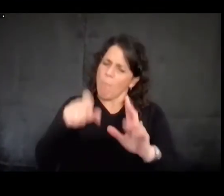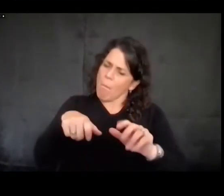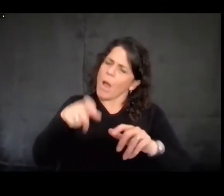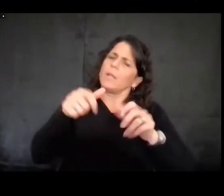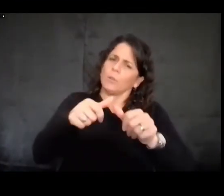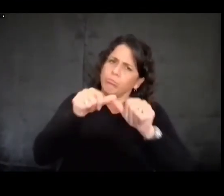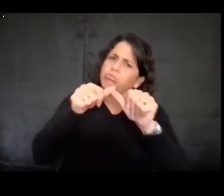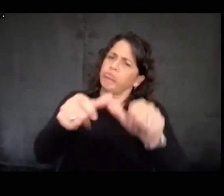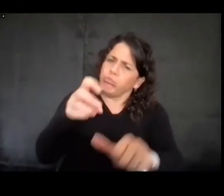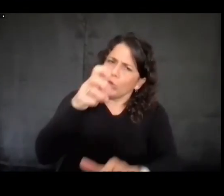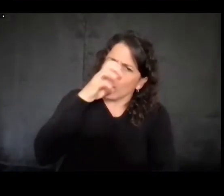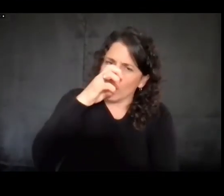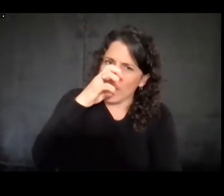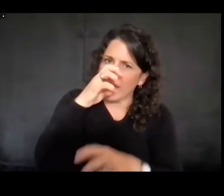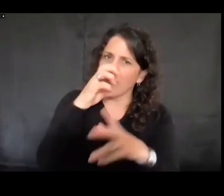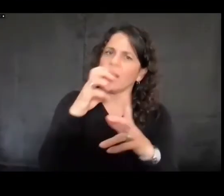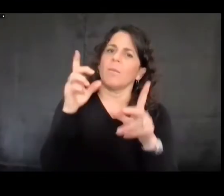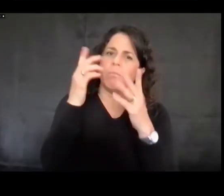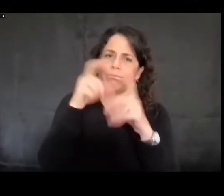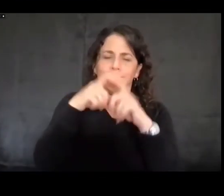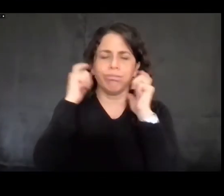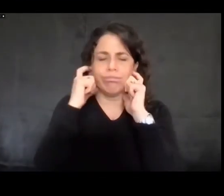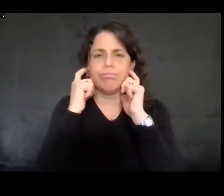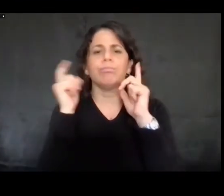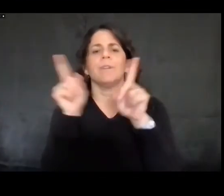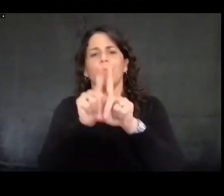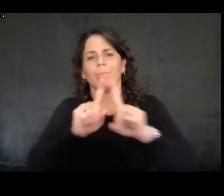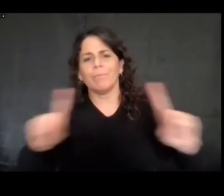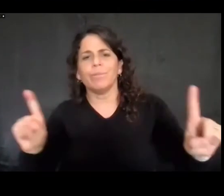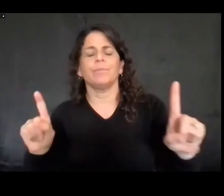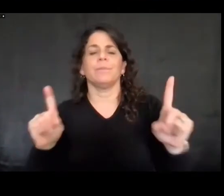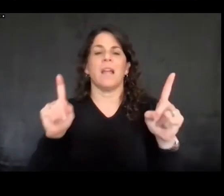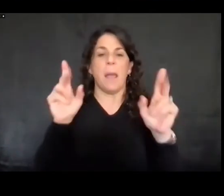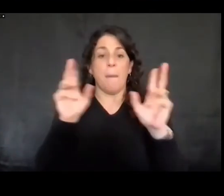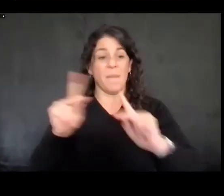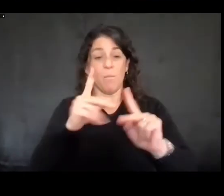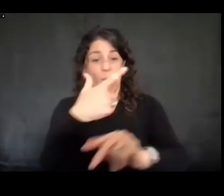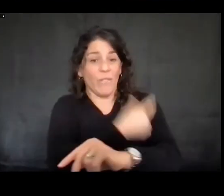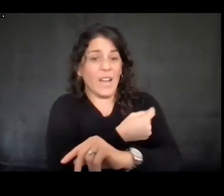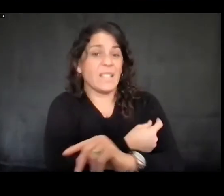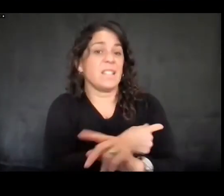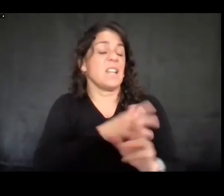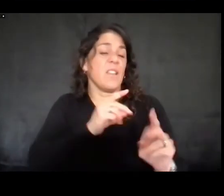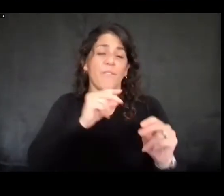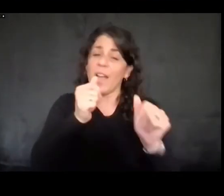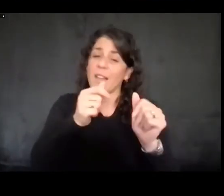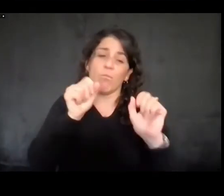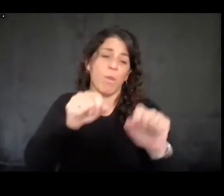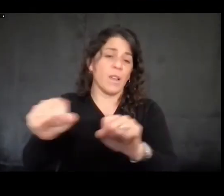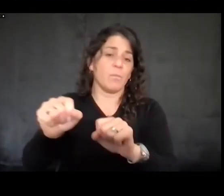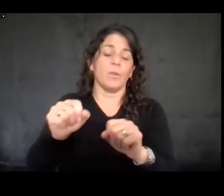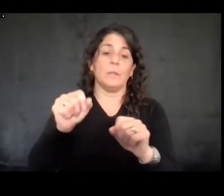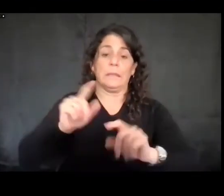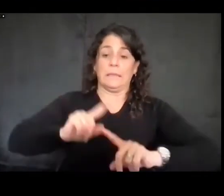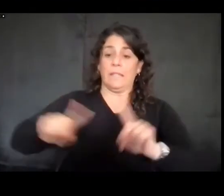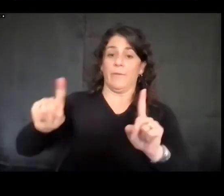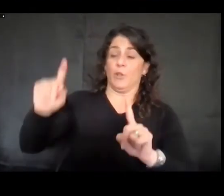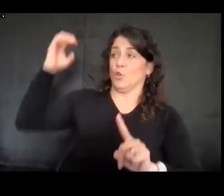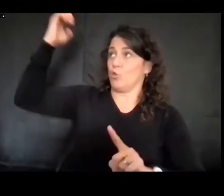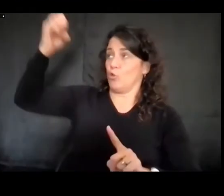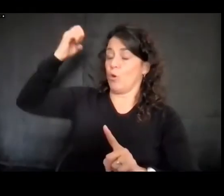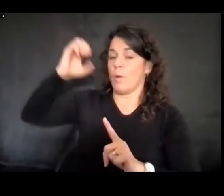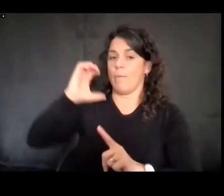máscaras distancia social y la mayor cantidad de gente va con nada esa es la gran diferencia entre